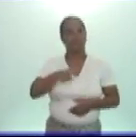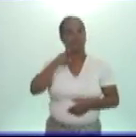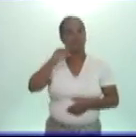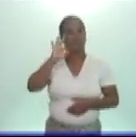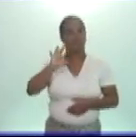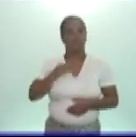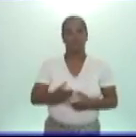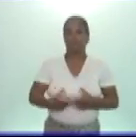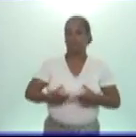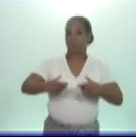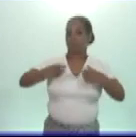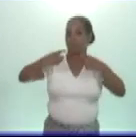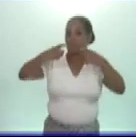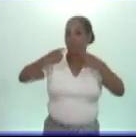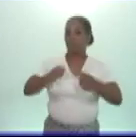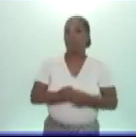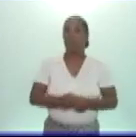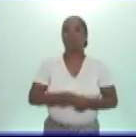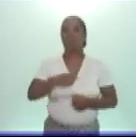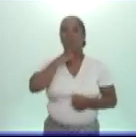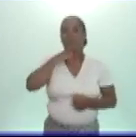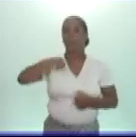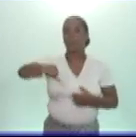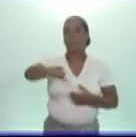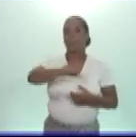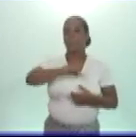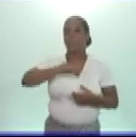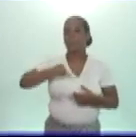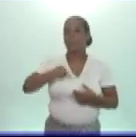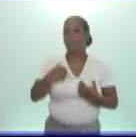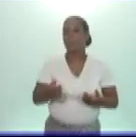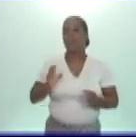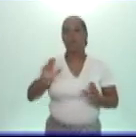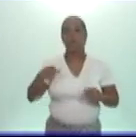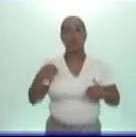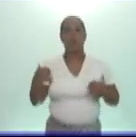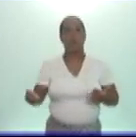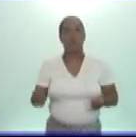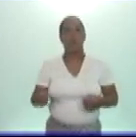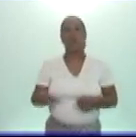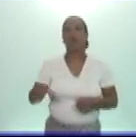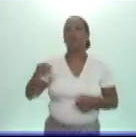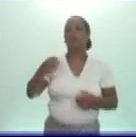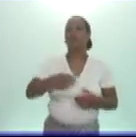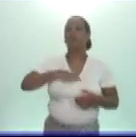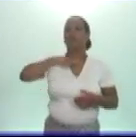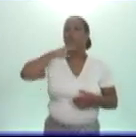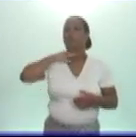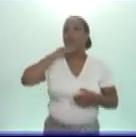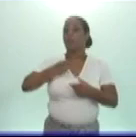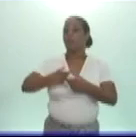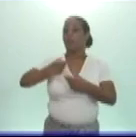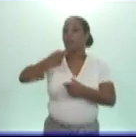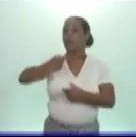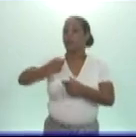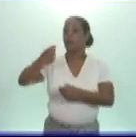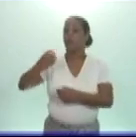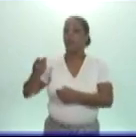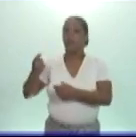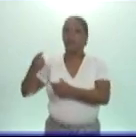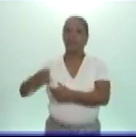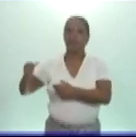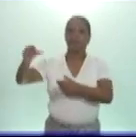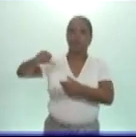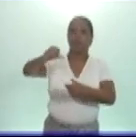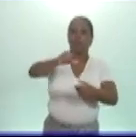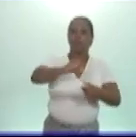contiene 7.500 kilogramos de mermelada. ¿Cuántos pomos de 500 gramos se puede llenar con esa cantidad? Ese tiene que ver un poco con el que quedó también